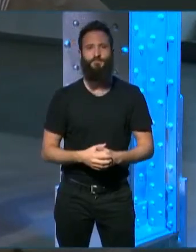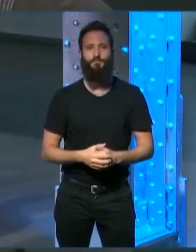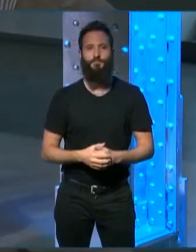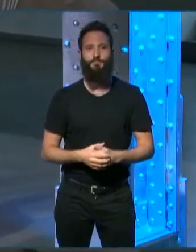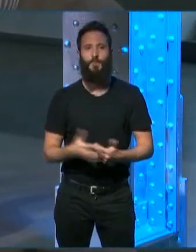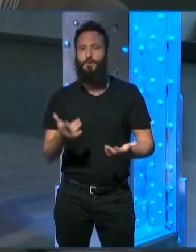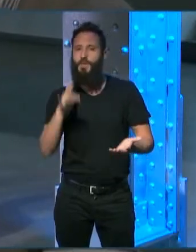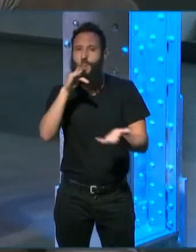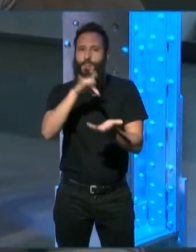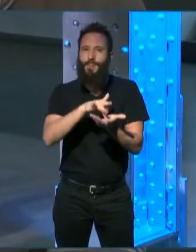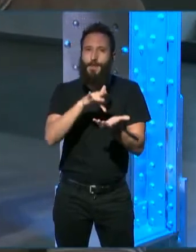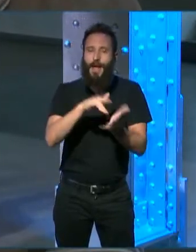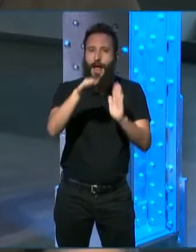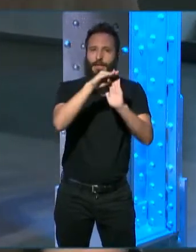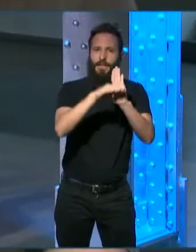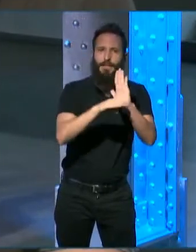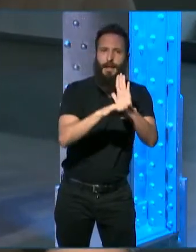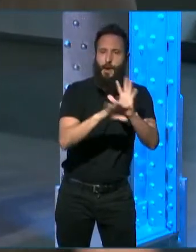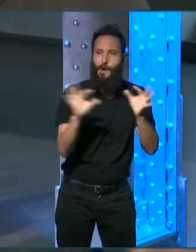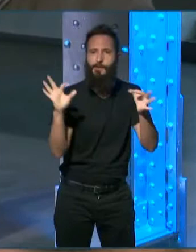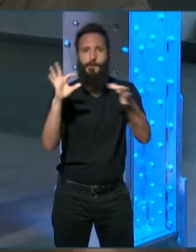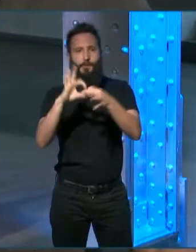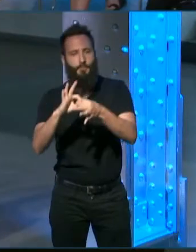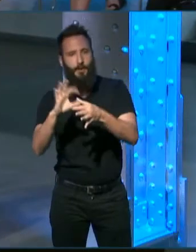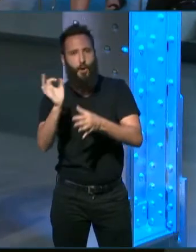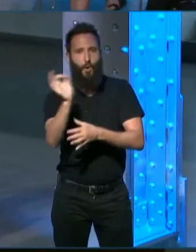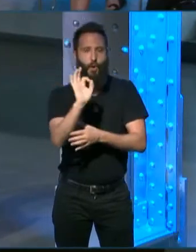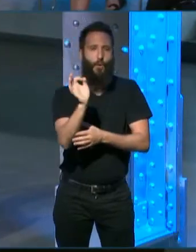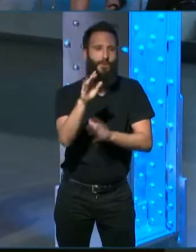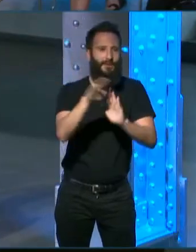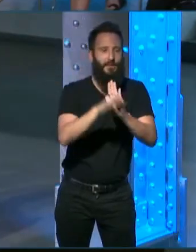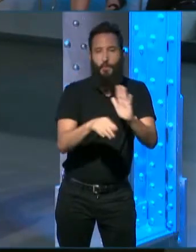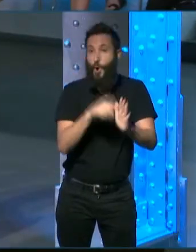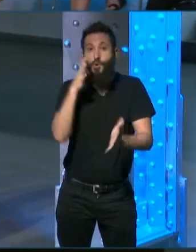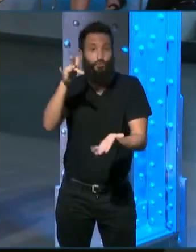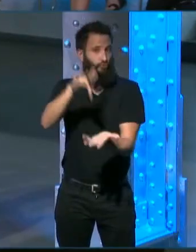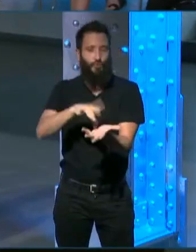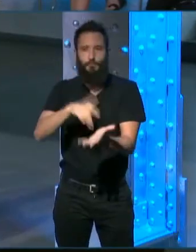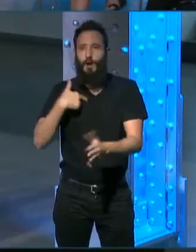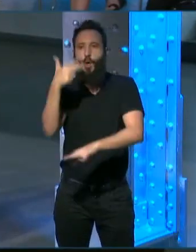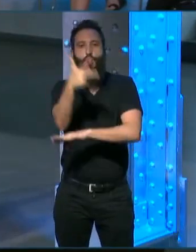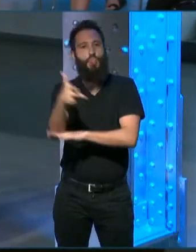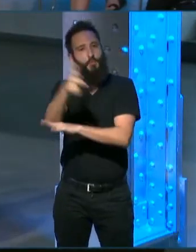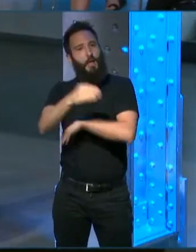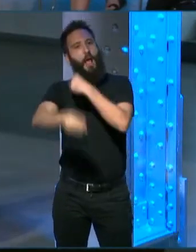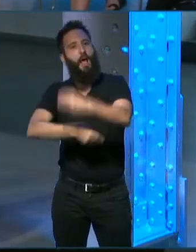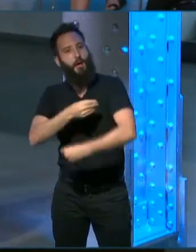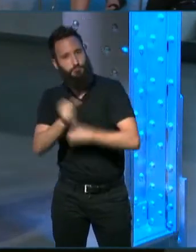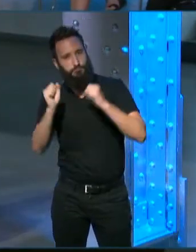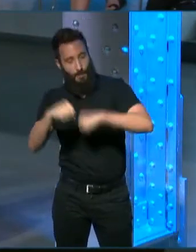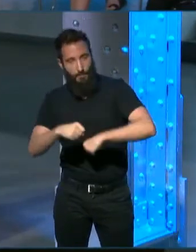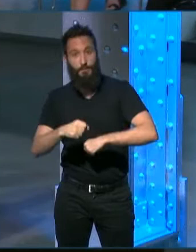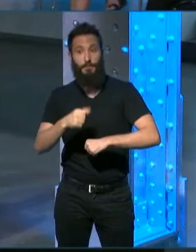Criterios de afinidad, criterios de... En fin, o sea, hay un momento y dice, vamos a hacer un documental. Si algo caracteriza